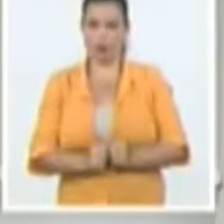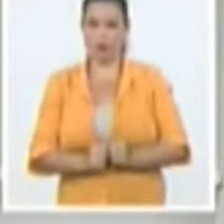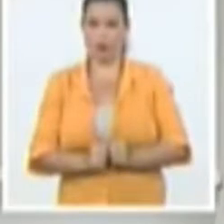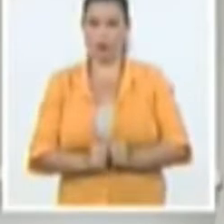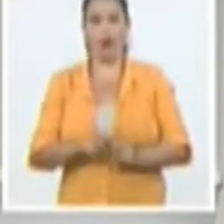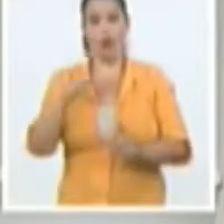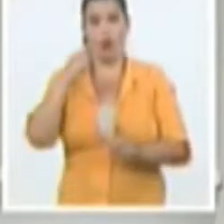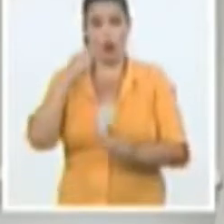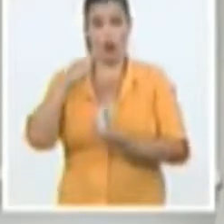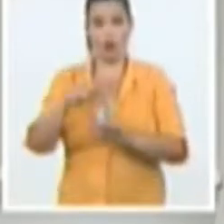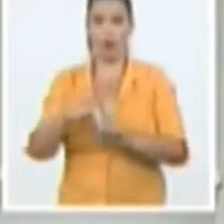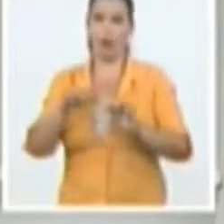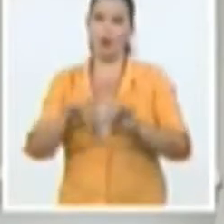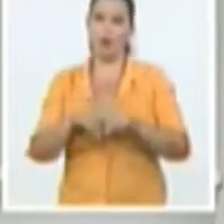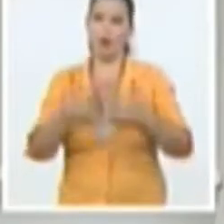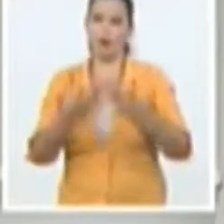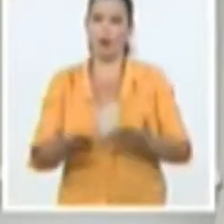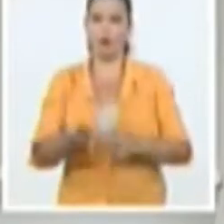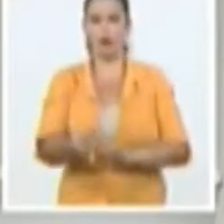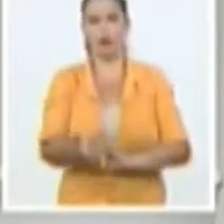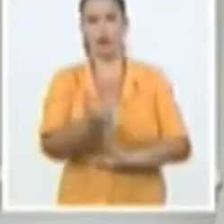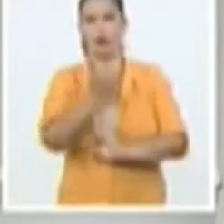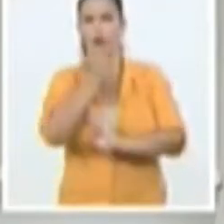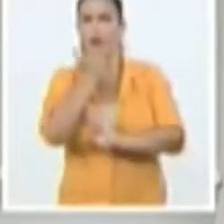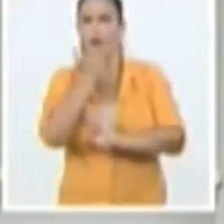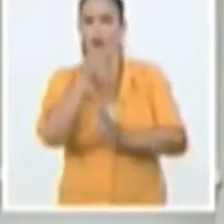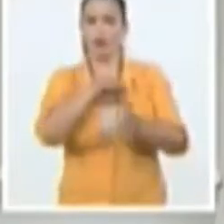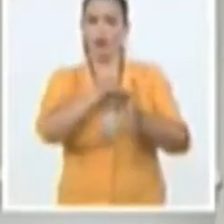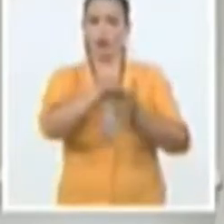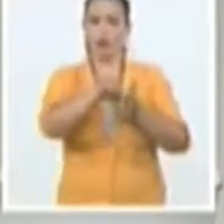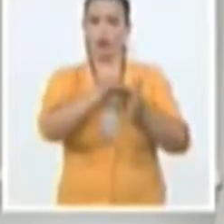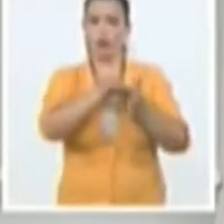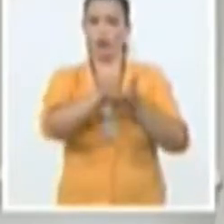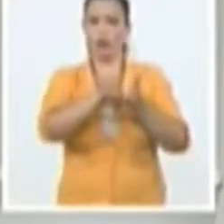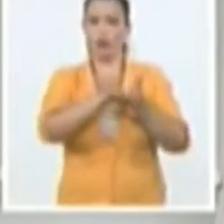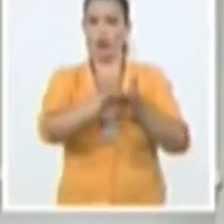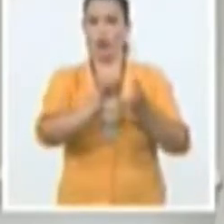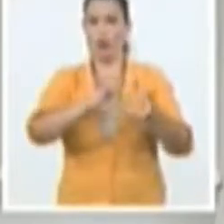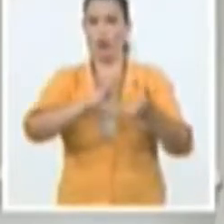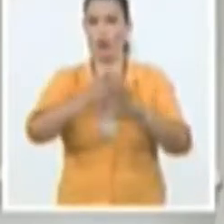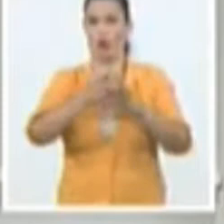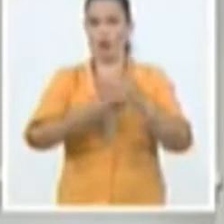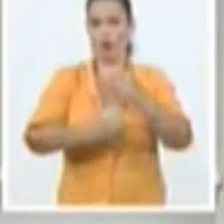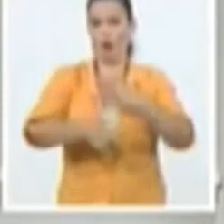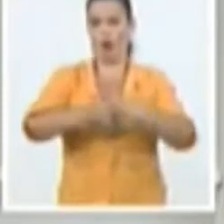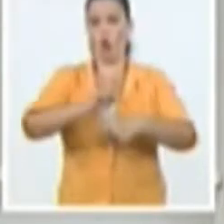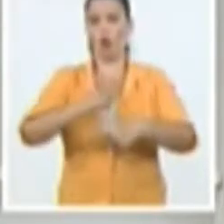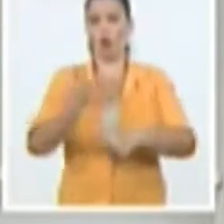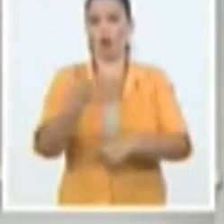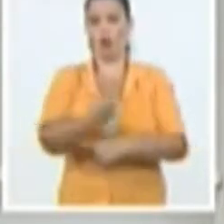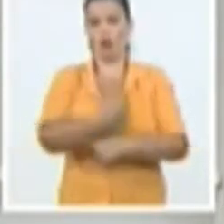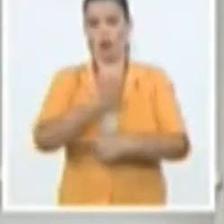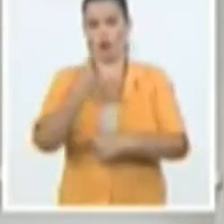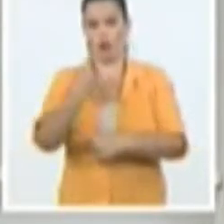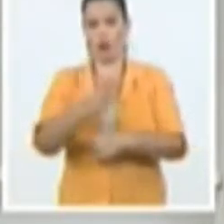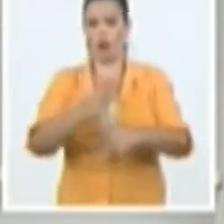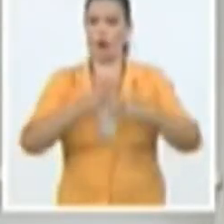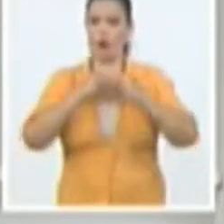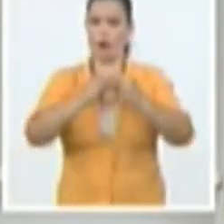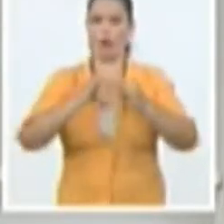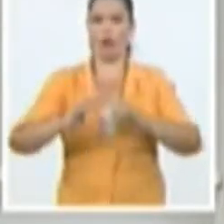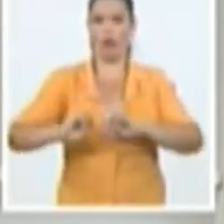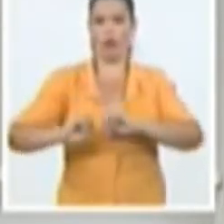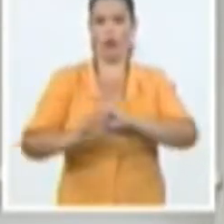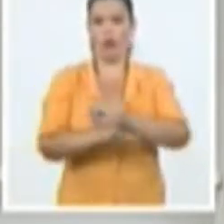las principales líneas de ataque, calumnias, mentiras y amenazas utilizadas por